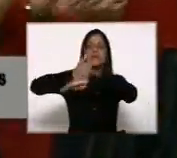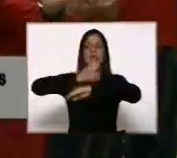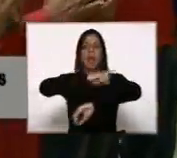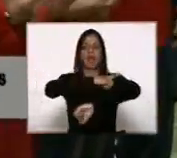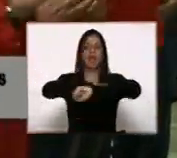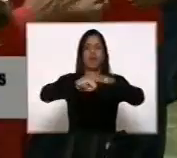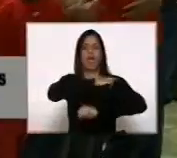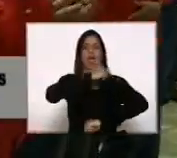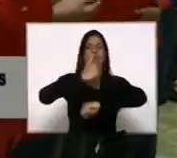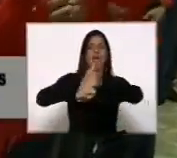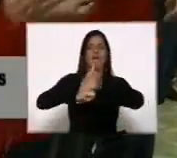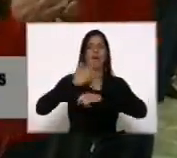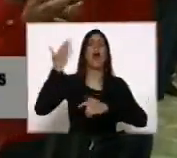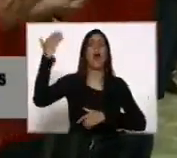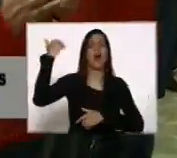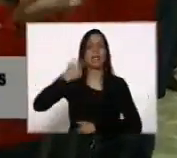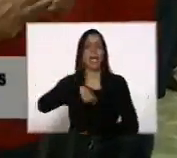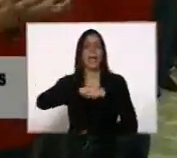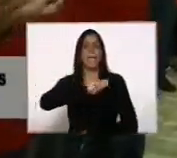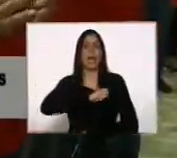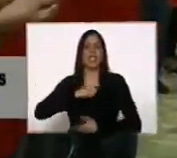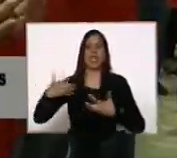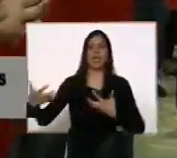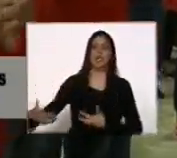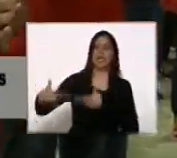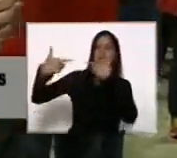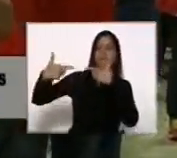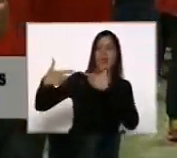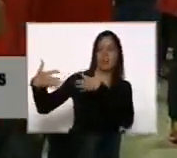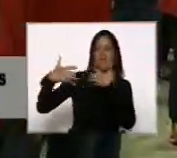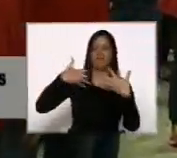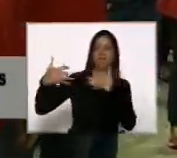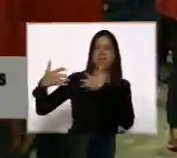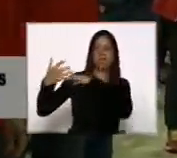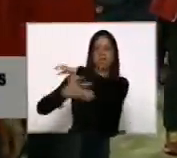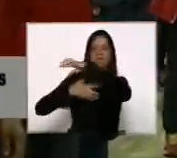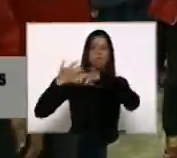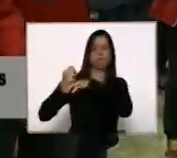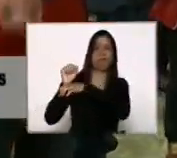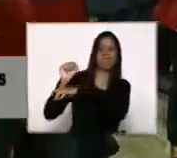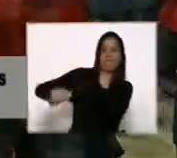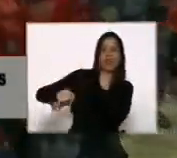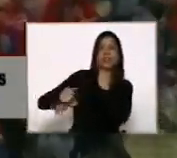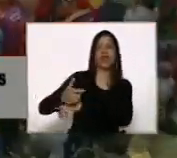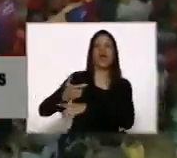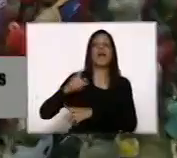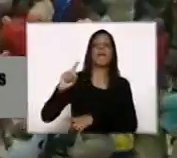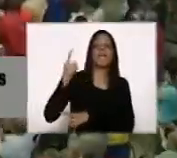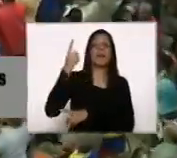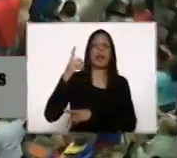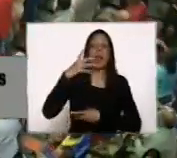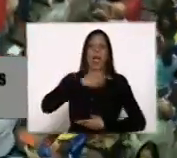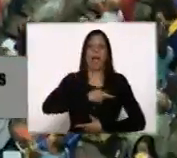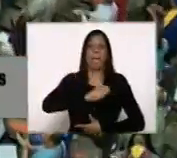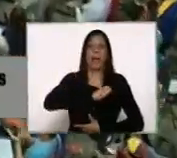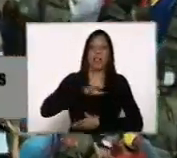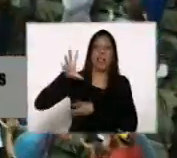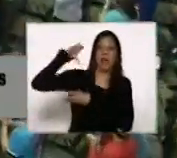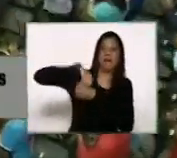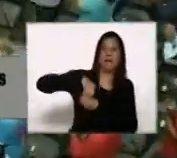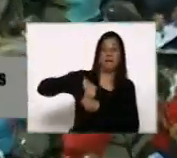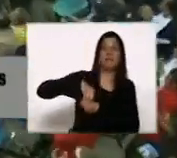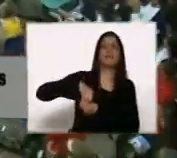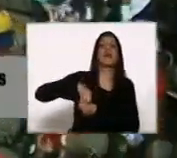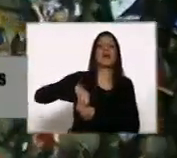indígenas que se enfrentaron aquí a los invasores, al primer invasor que estuvo en este territorio, a